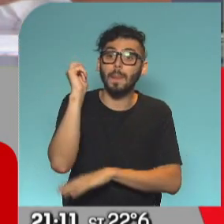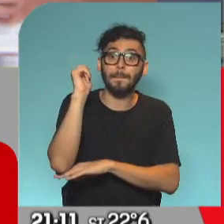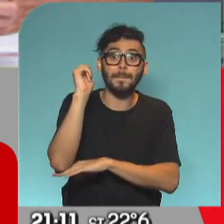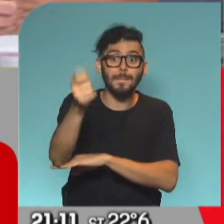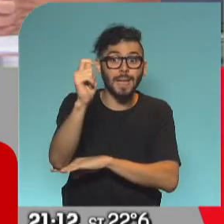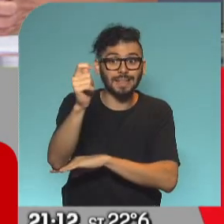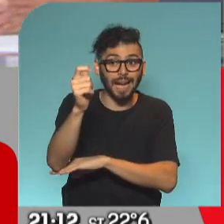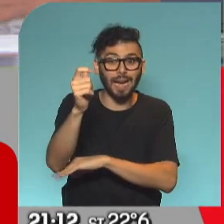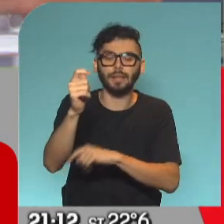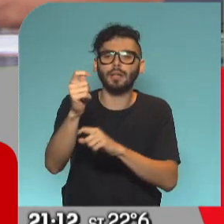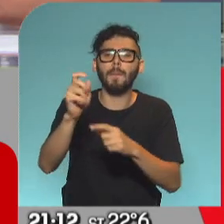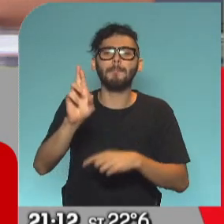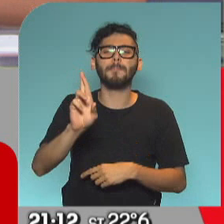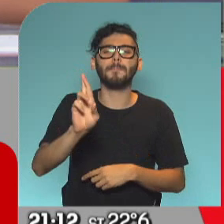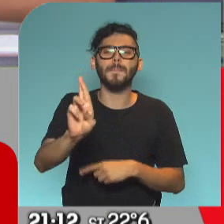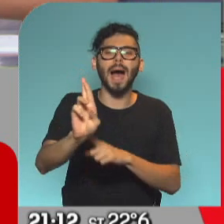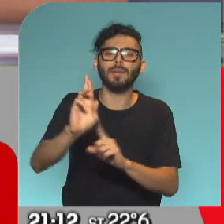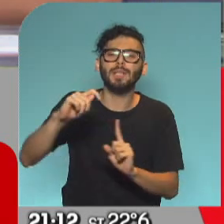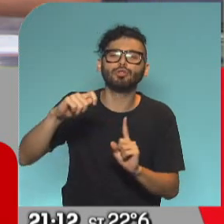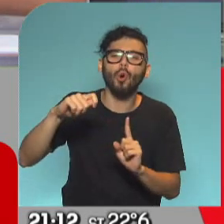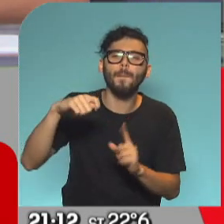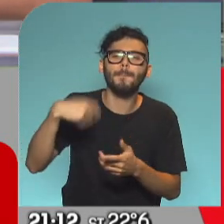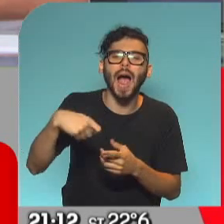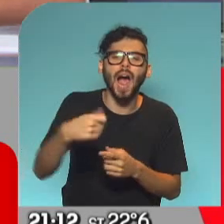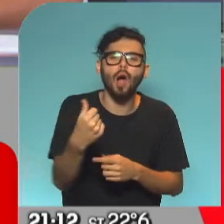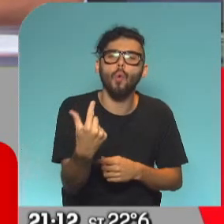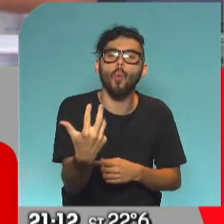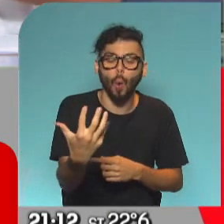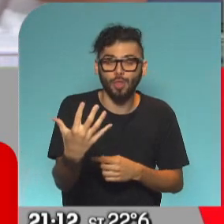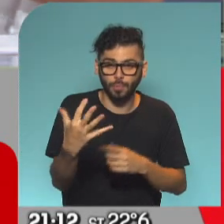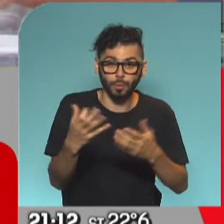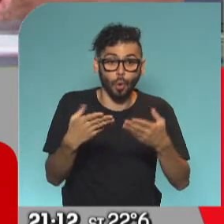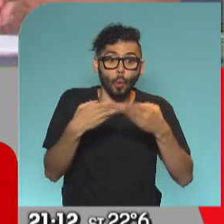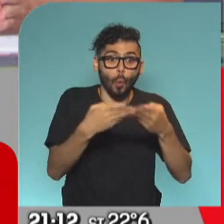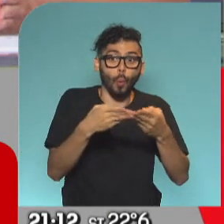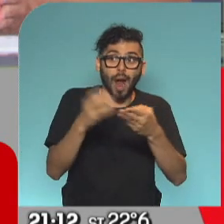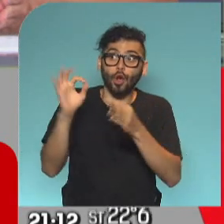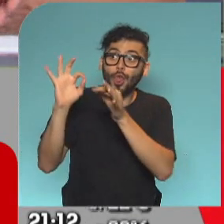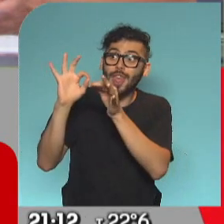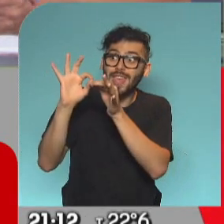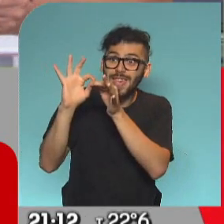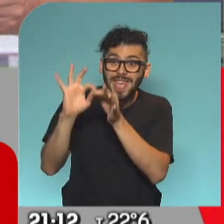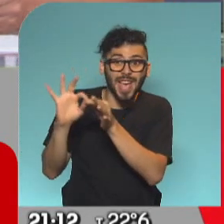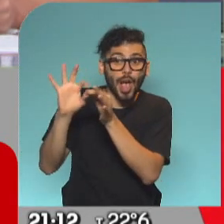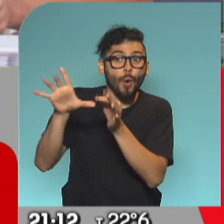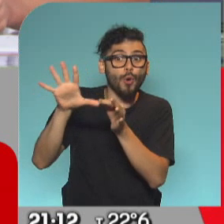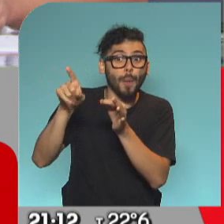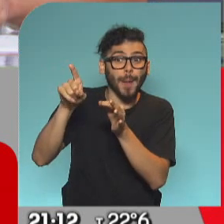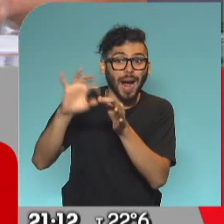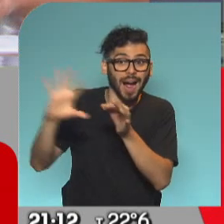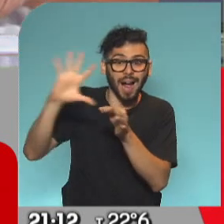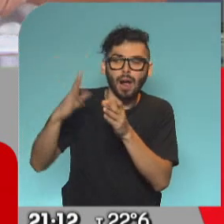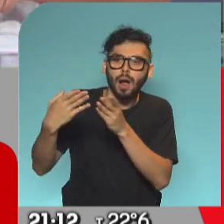esos permisos que tendrán que tener los barcos europeos, las flotas europeas, para ingresar al territorio